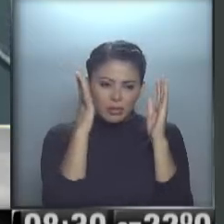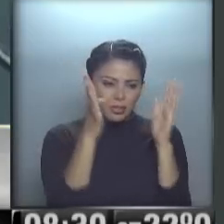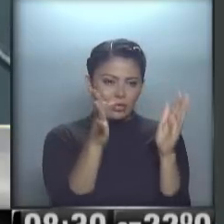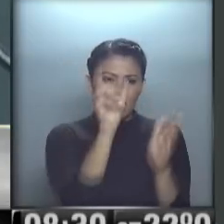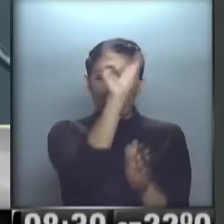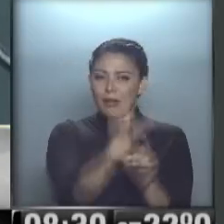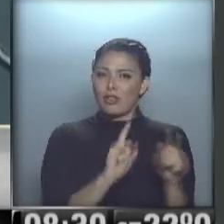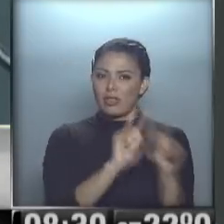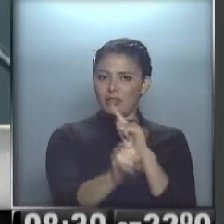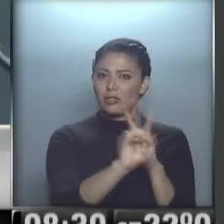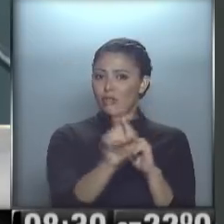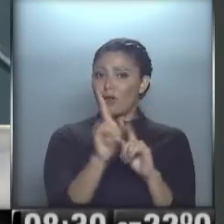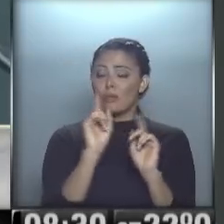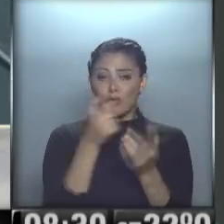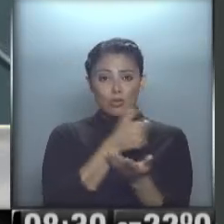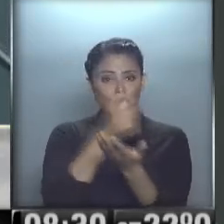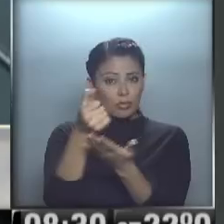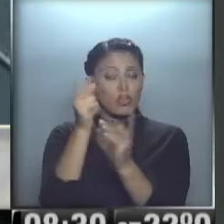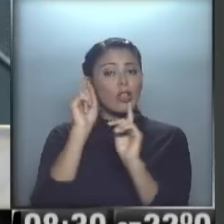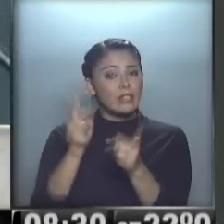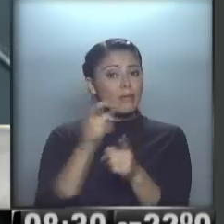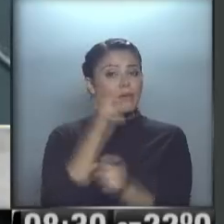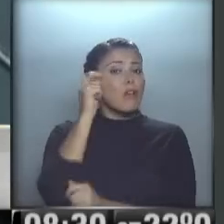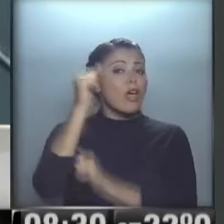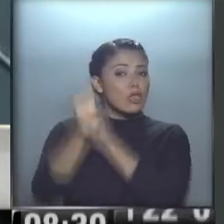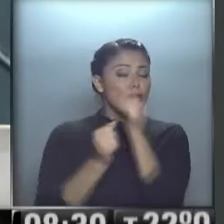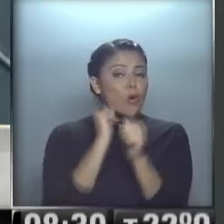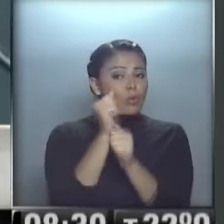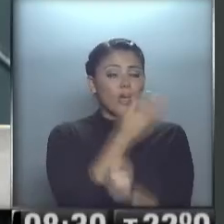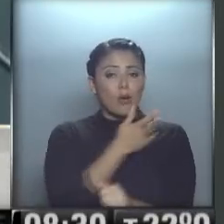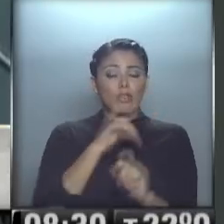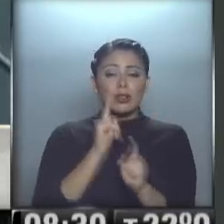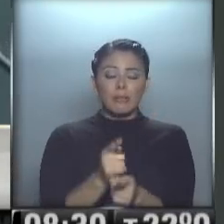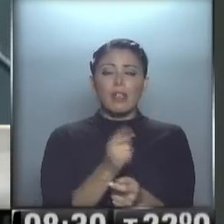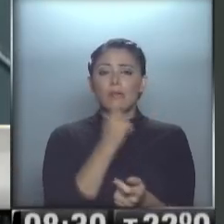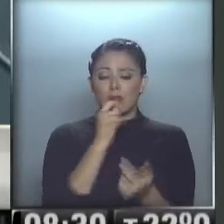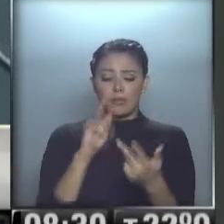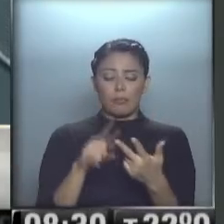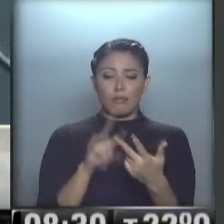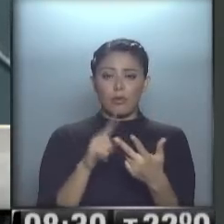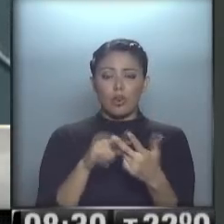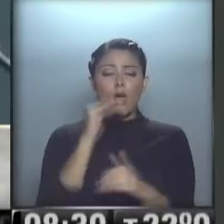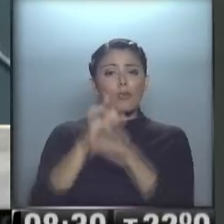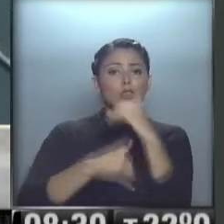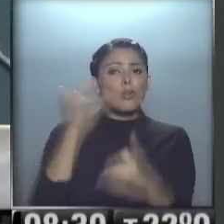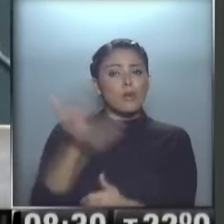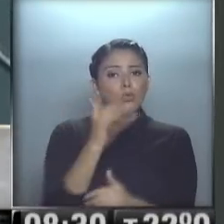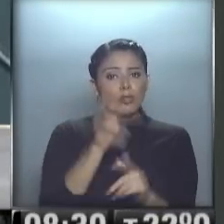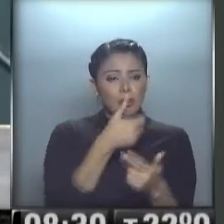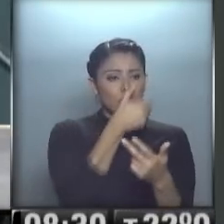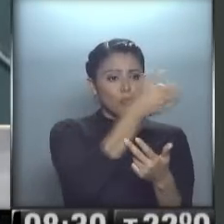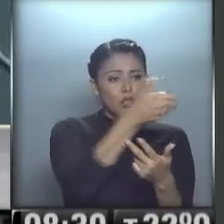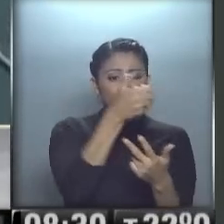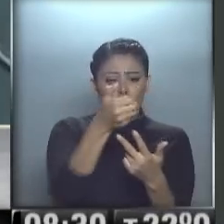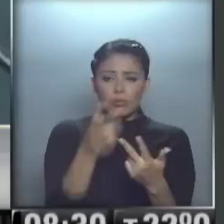usuario final porque El subsidio también se da en la industria también se da en componentes asociados al proceso productivo no es lo